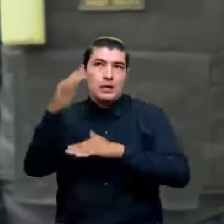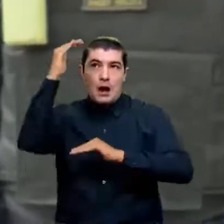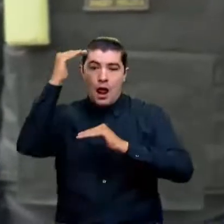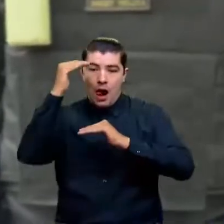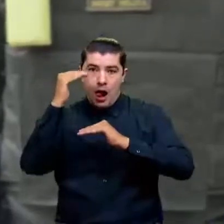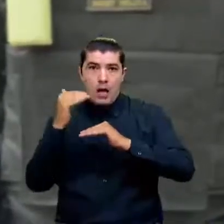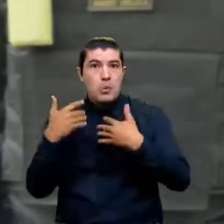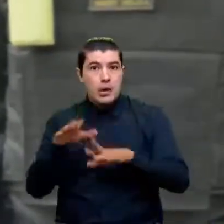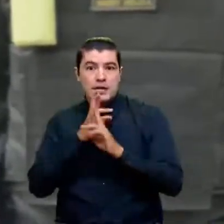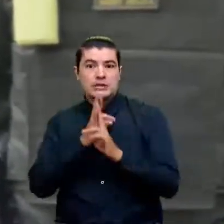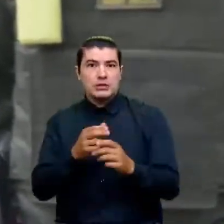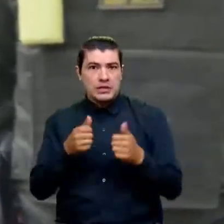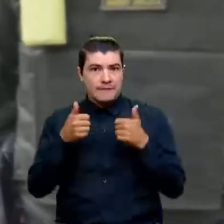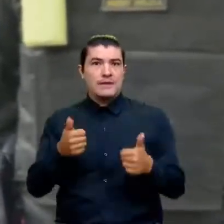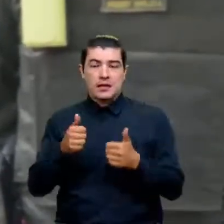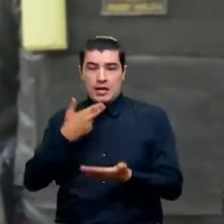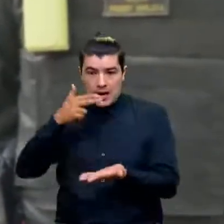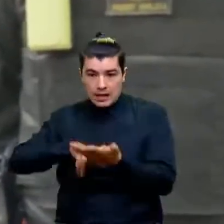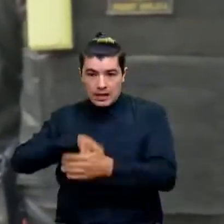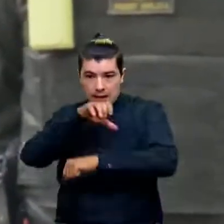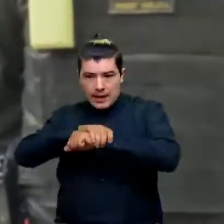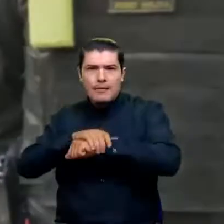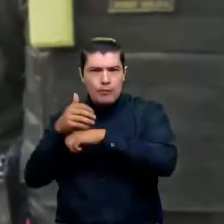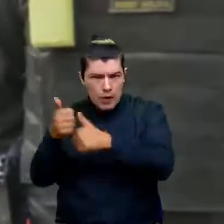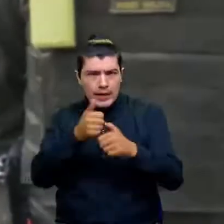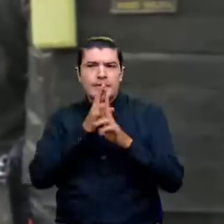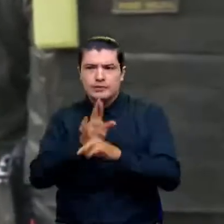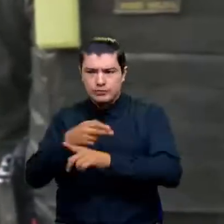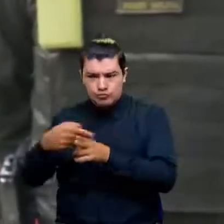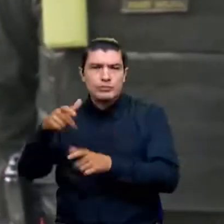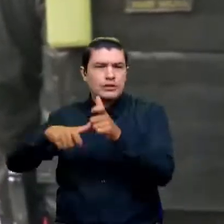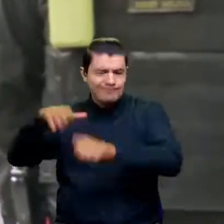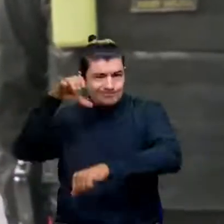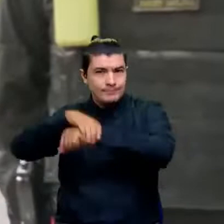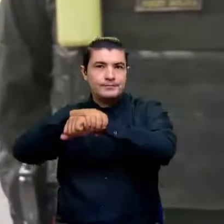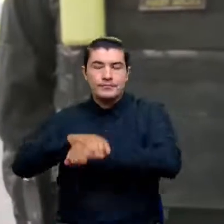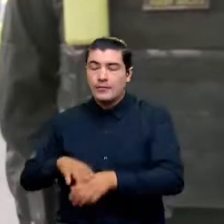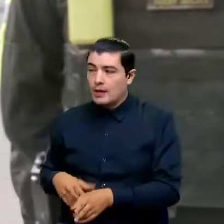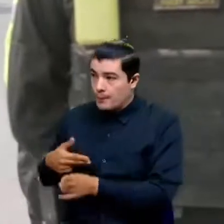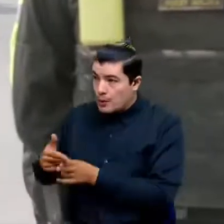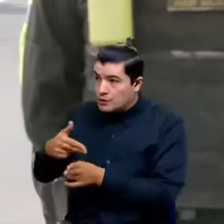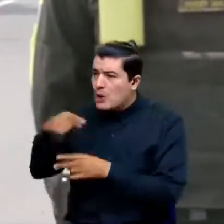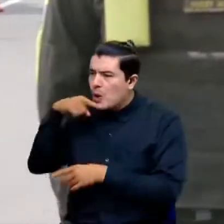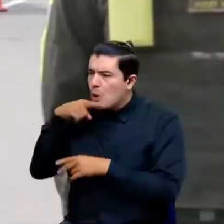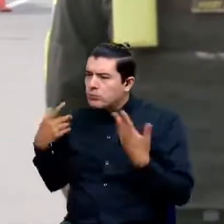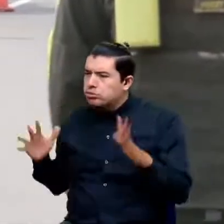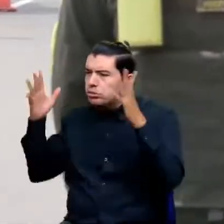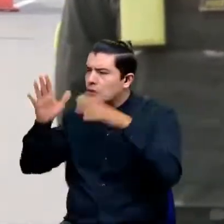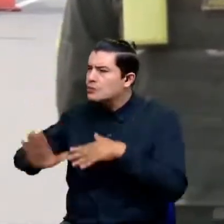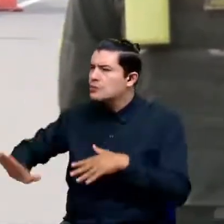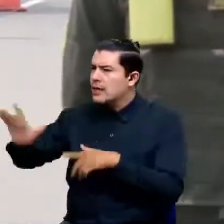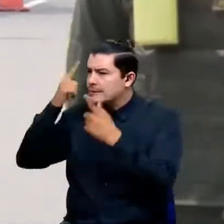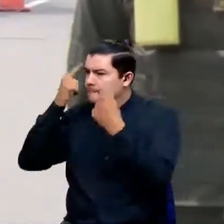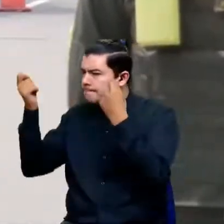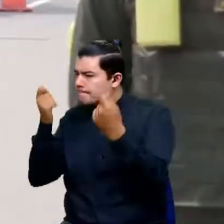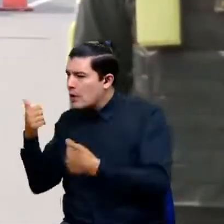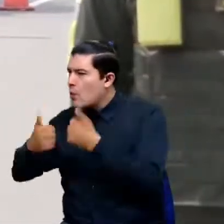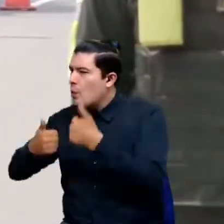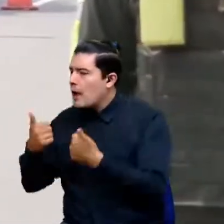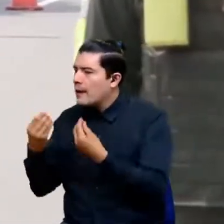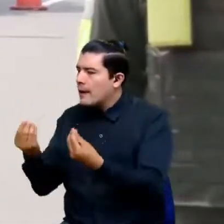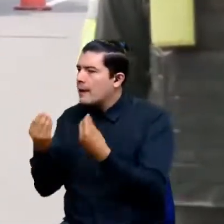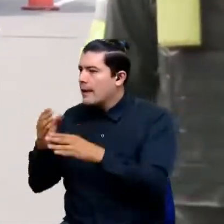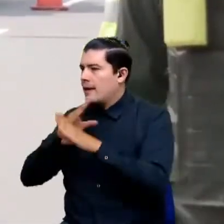buena respuesta en capturas por orden judicial. General, se viene el puente festivo. ¿Qué operativos se tienen y qué estrategias se están implementando para